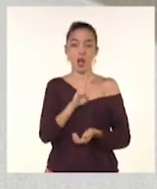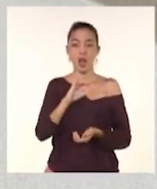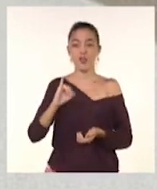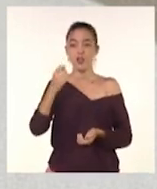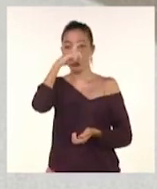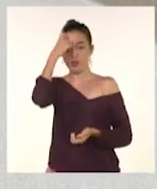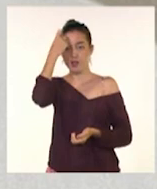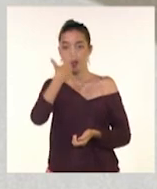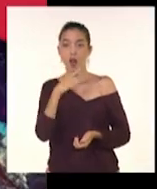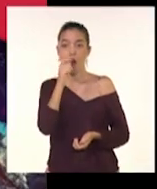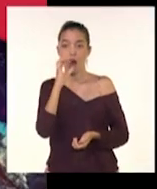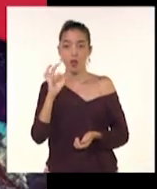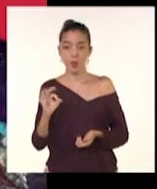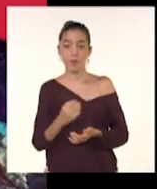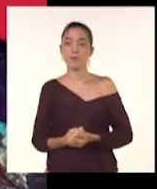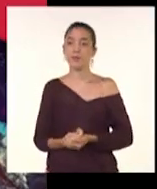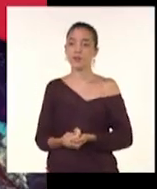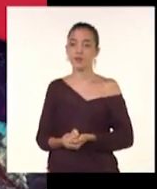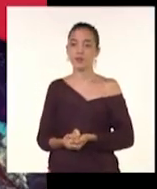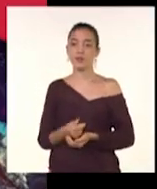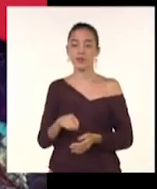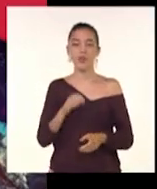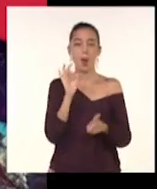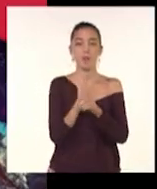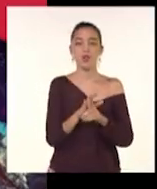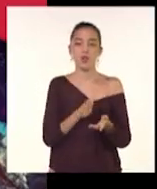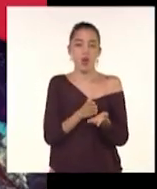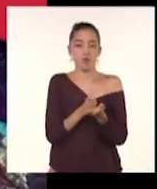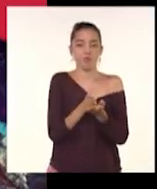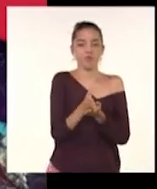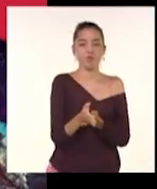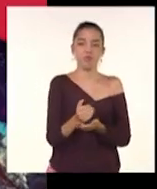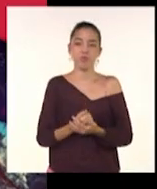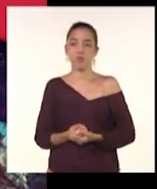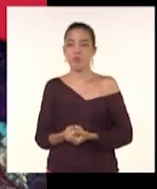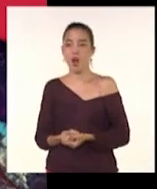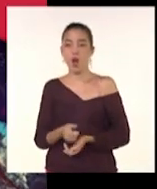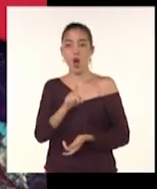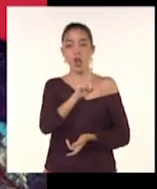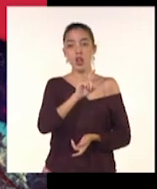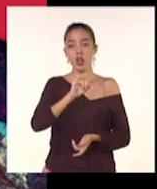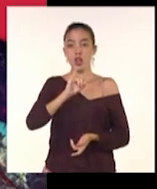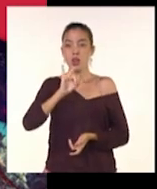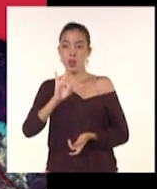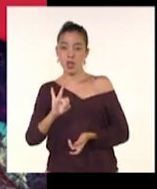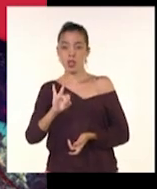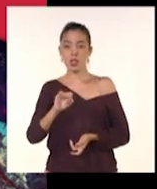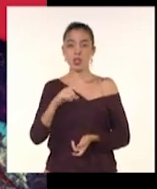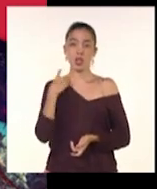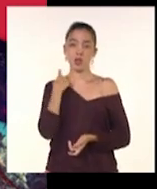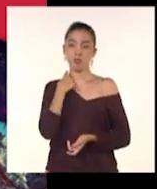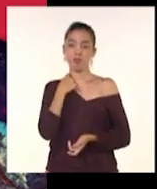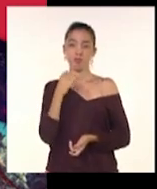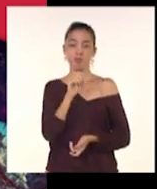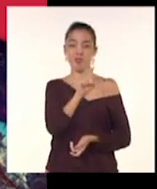Habana. José Manuel Carvajal comenzó su carrera profesional a los 17 años como miembro del grupo cubano de música urbana Los